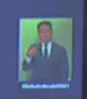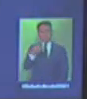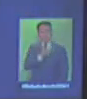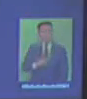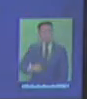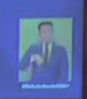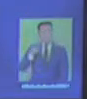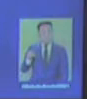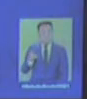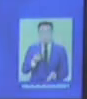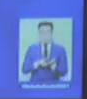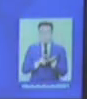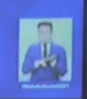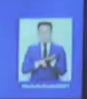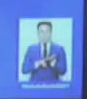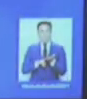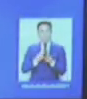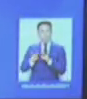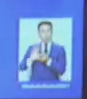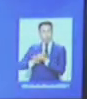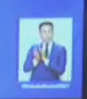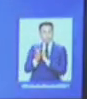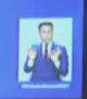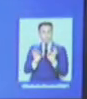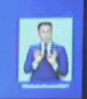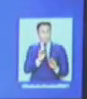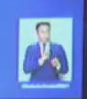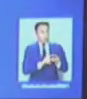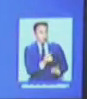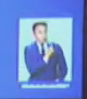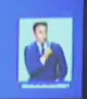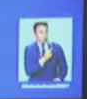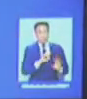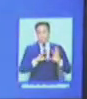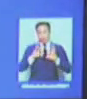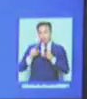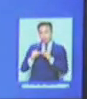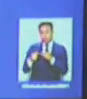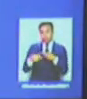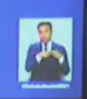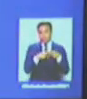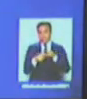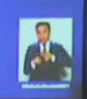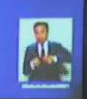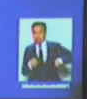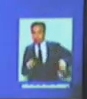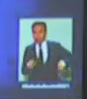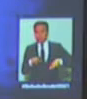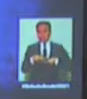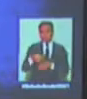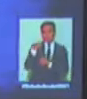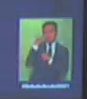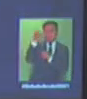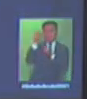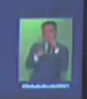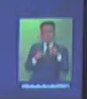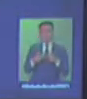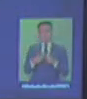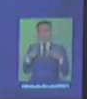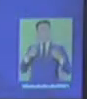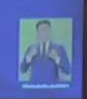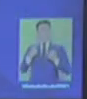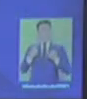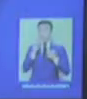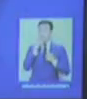pantallas de Canal 30 y nuestra señal Canal 30 Linares. Para usted, ¿quién ganó el debate presidencial? Ayer, a